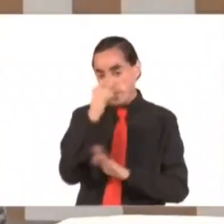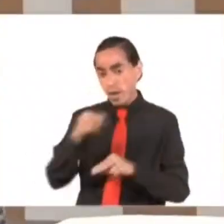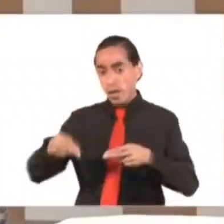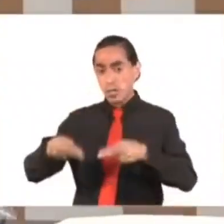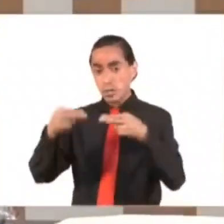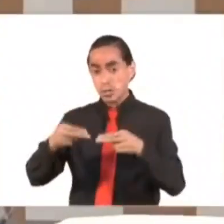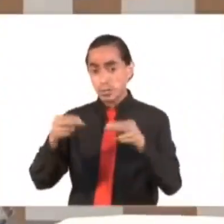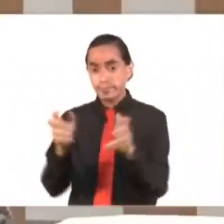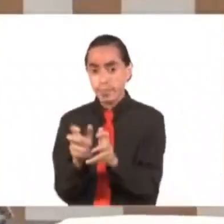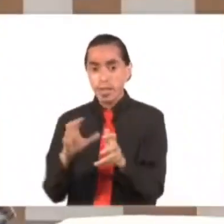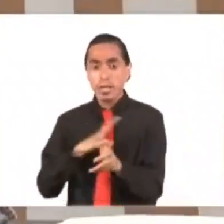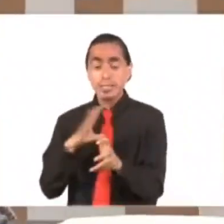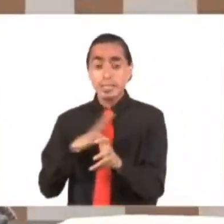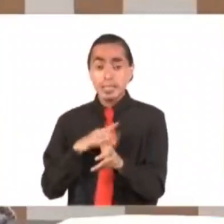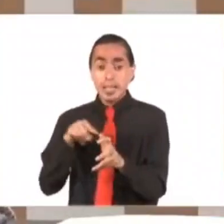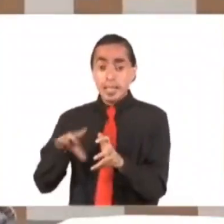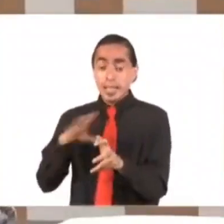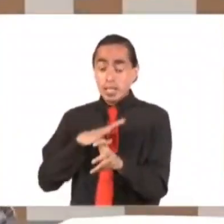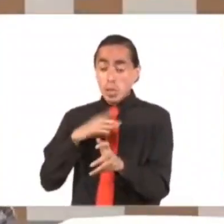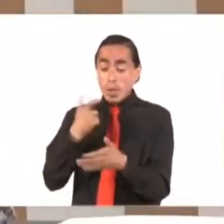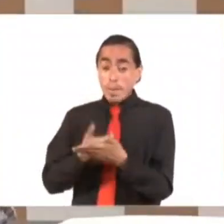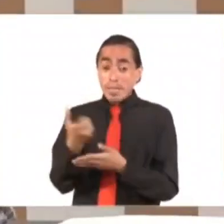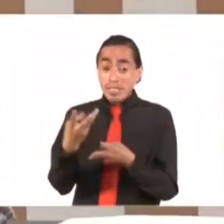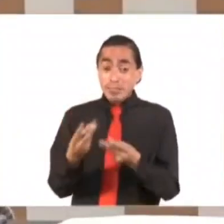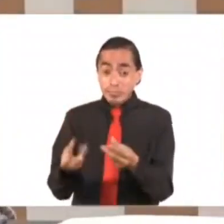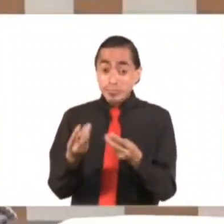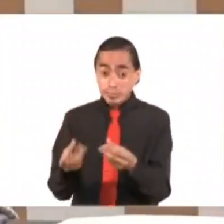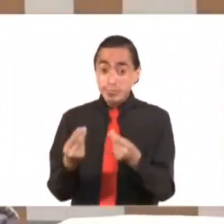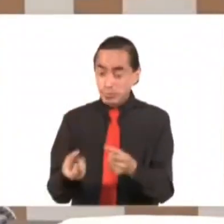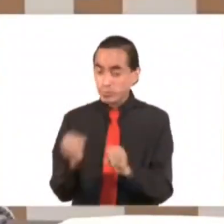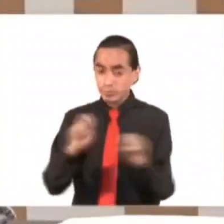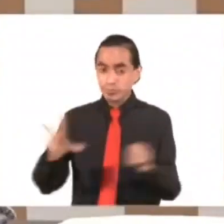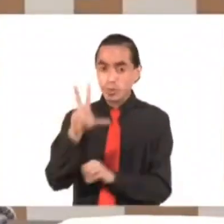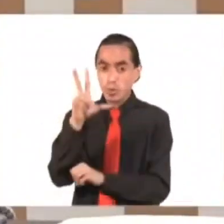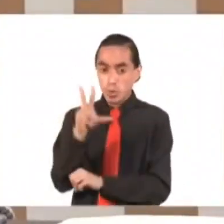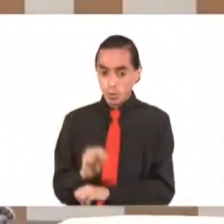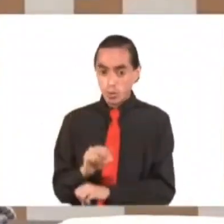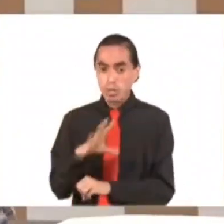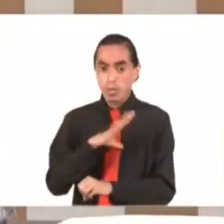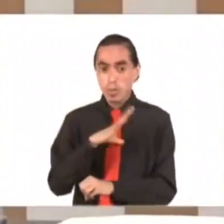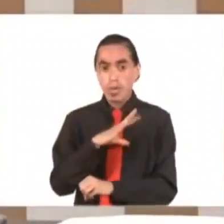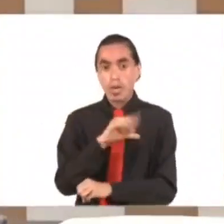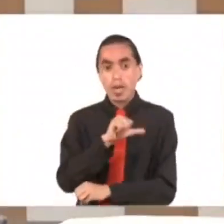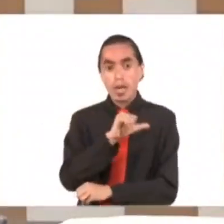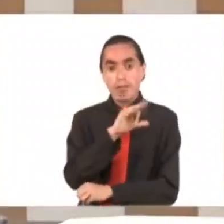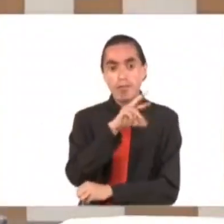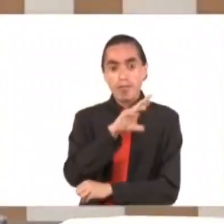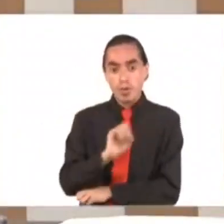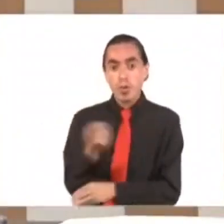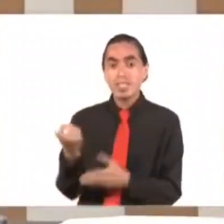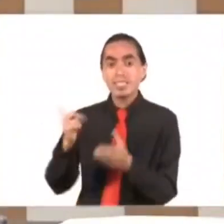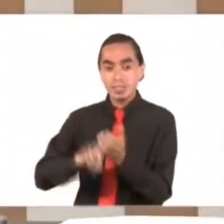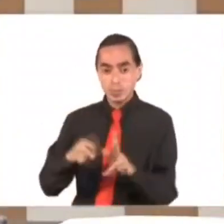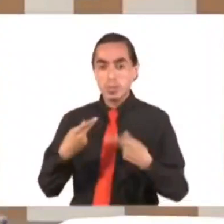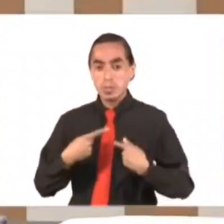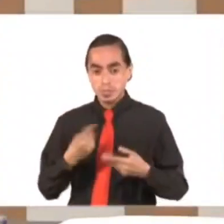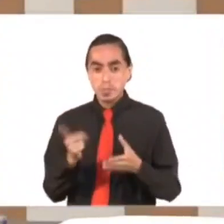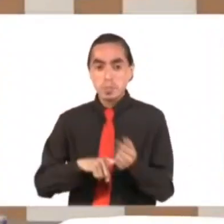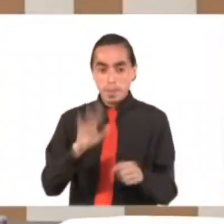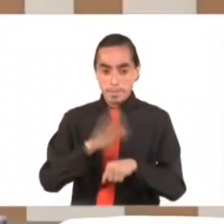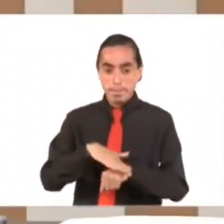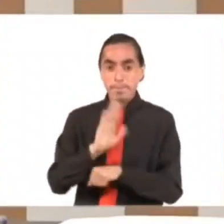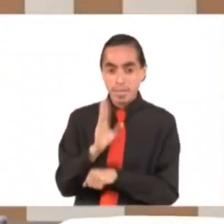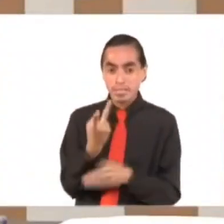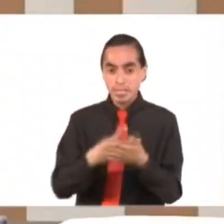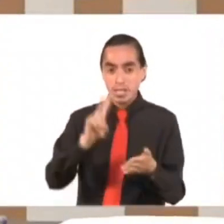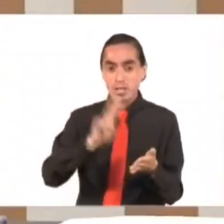negocios más pequeños no tengan que gastar en esto como gastaban antes, duplicamos el aforo y bajamos los aranceles